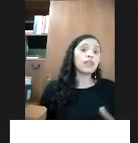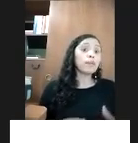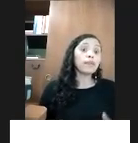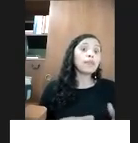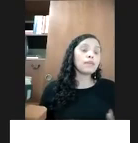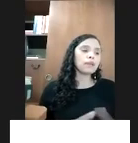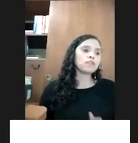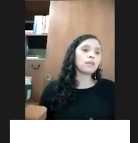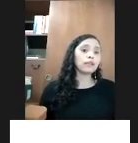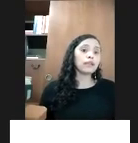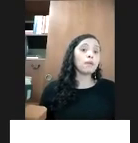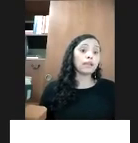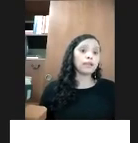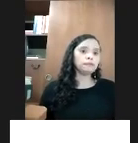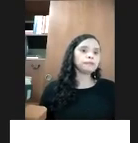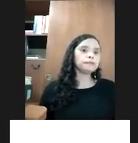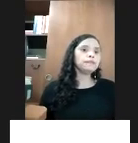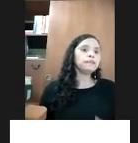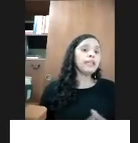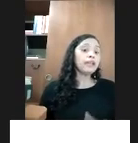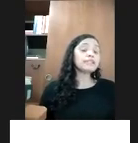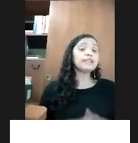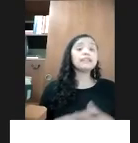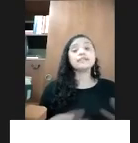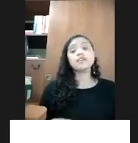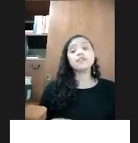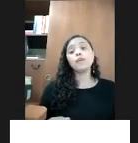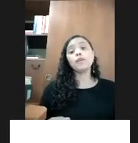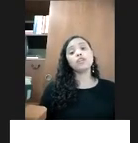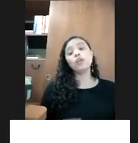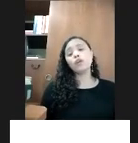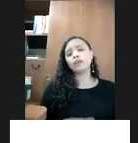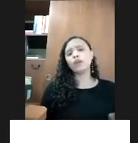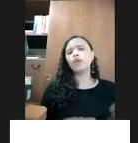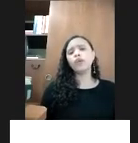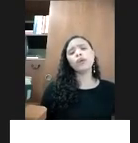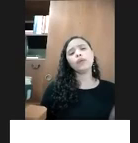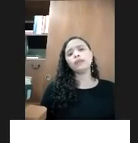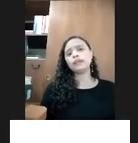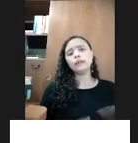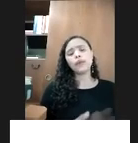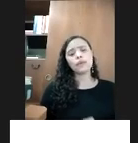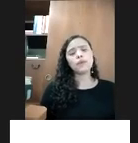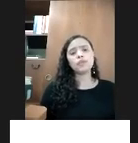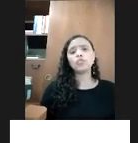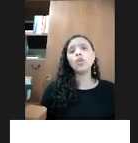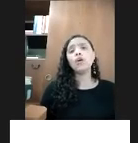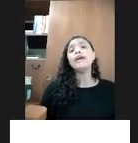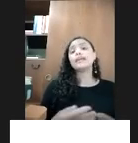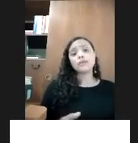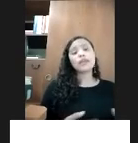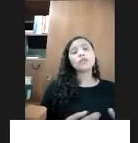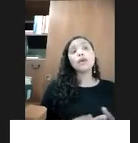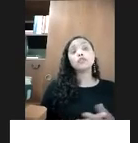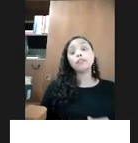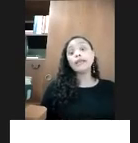condiciones de pandemia y de emergencia humanitaria compleja. El 75% de los encuestados nos dijo que durante el tiempo que llevan viviendo solos